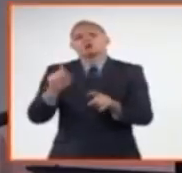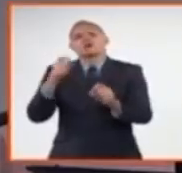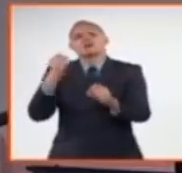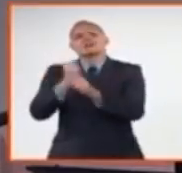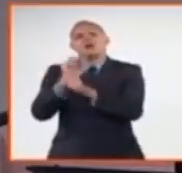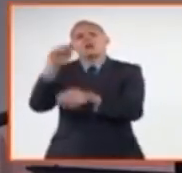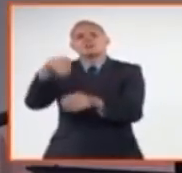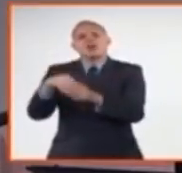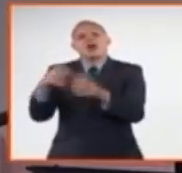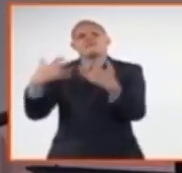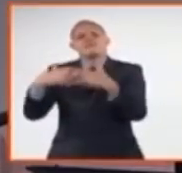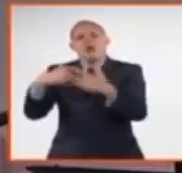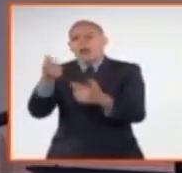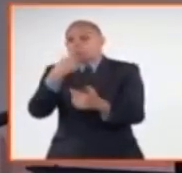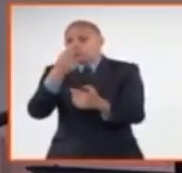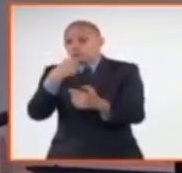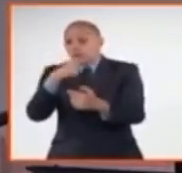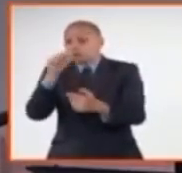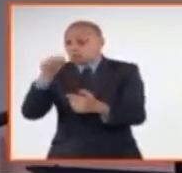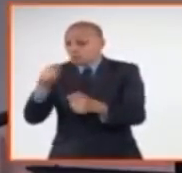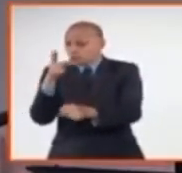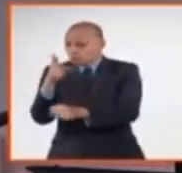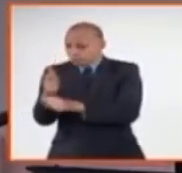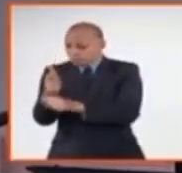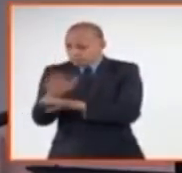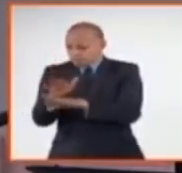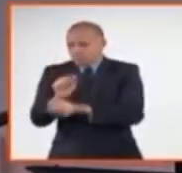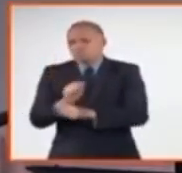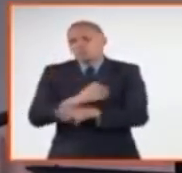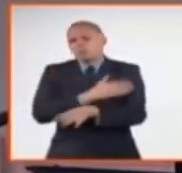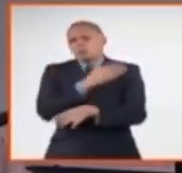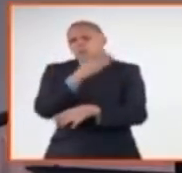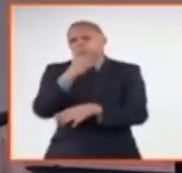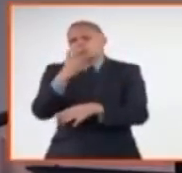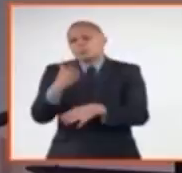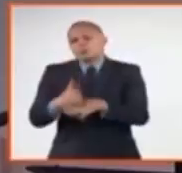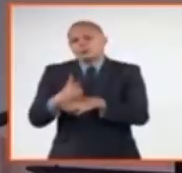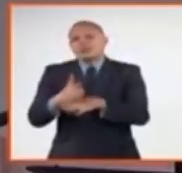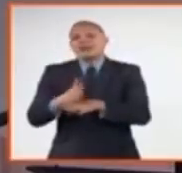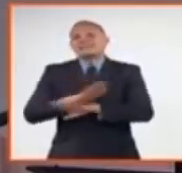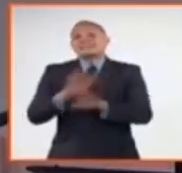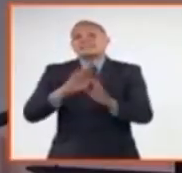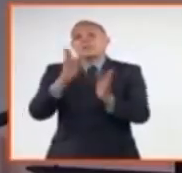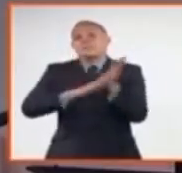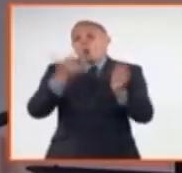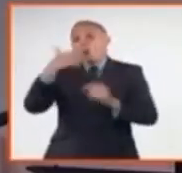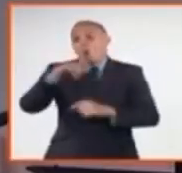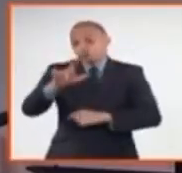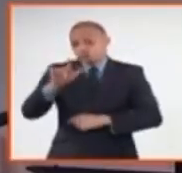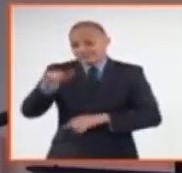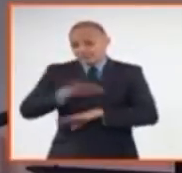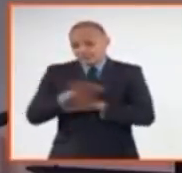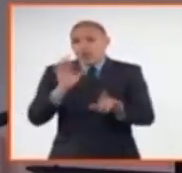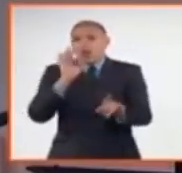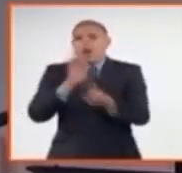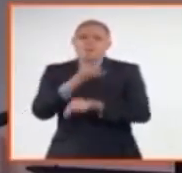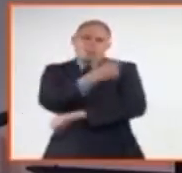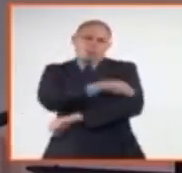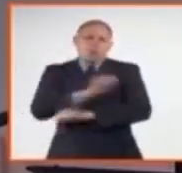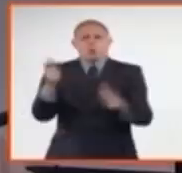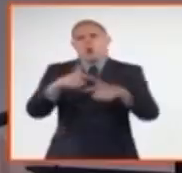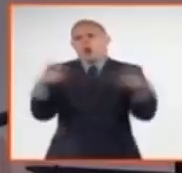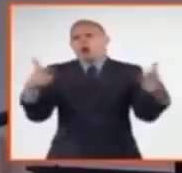caemos desde el 9 de julio lo que se llama la vacuna masiva pero también a partir de los resultados obtenidos también se ha empezado a vacunar